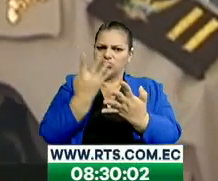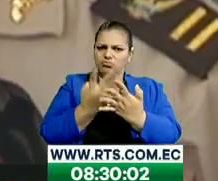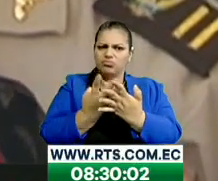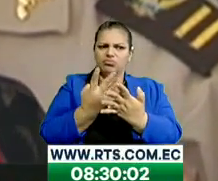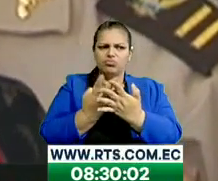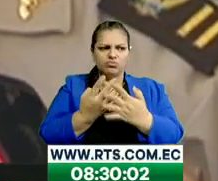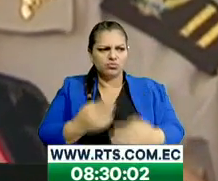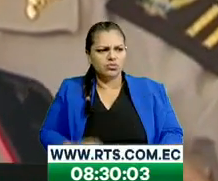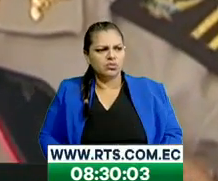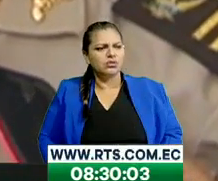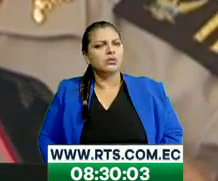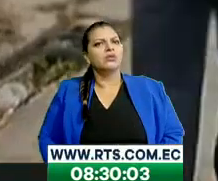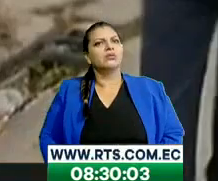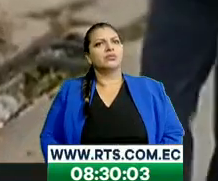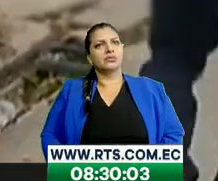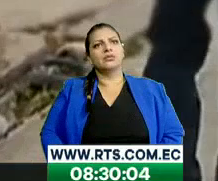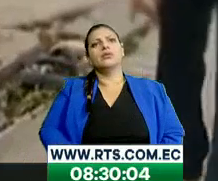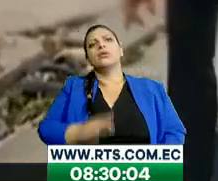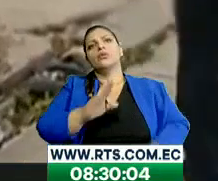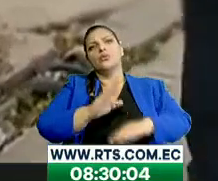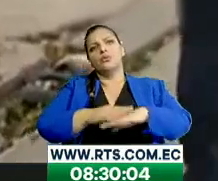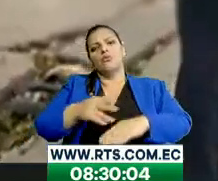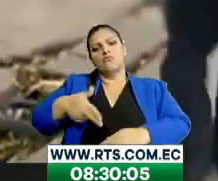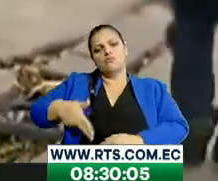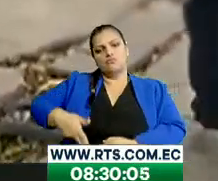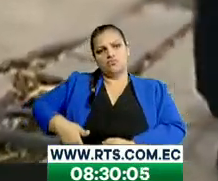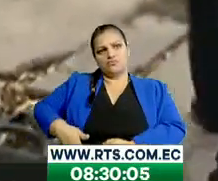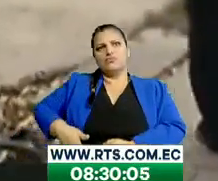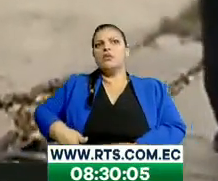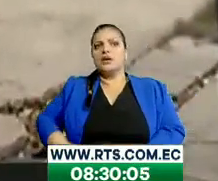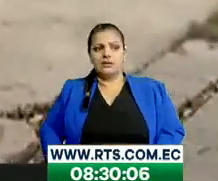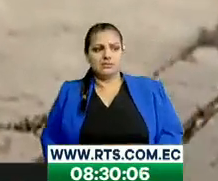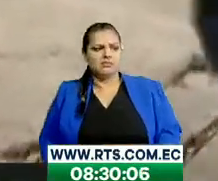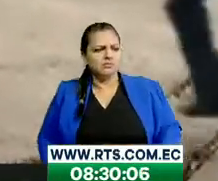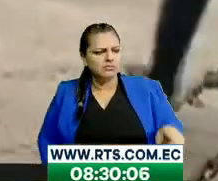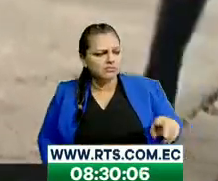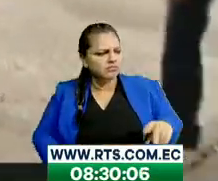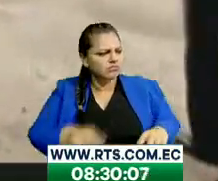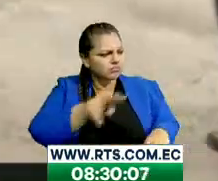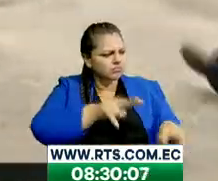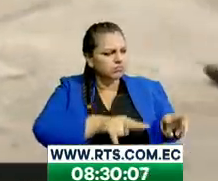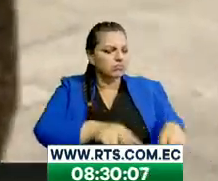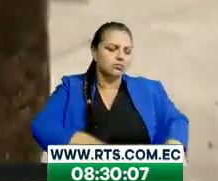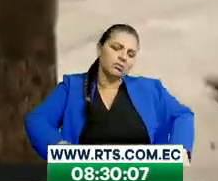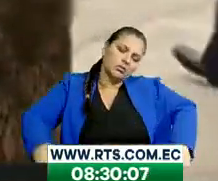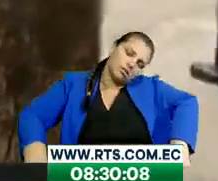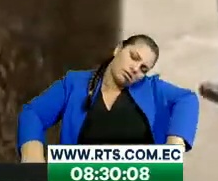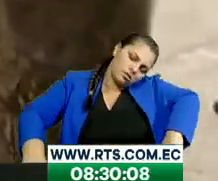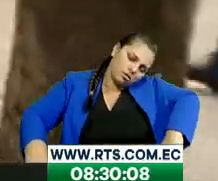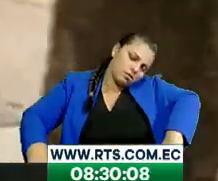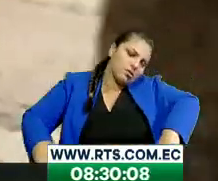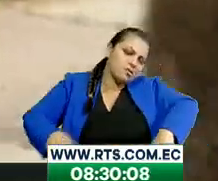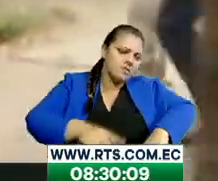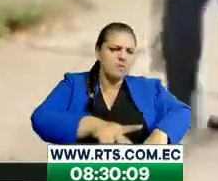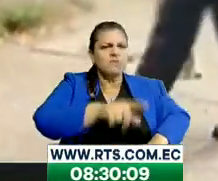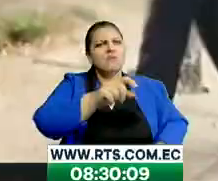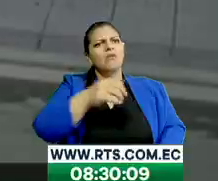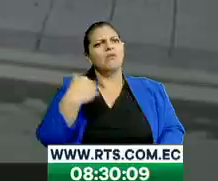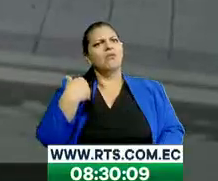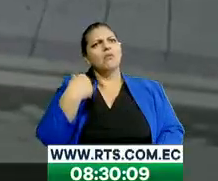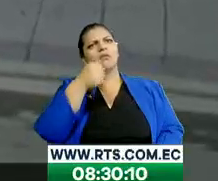por un delito no prescrito. Un familiar de la víctima relató que su hermano trató de esquivar las balas, pero fue